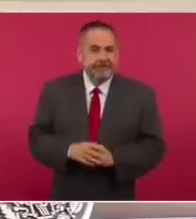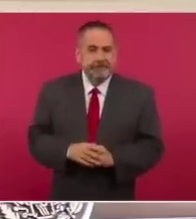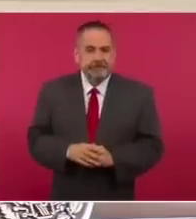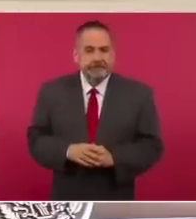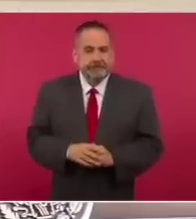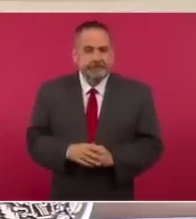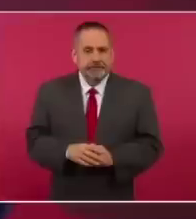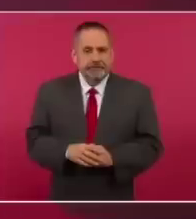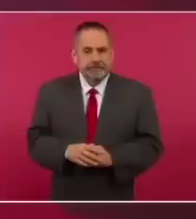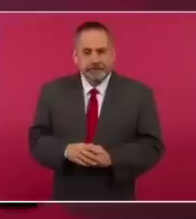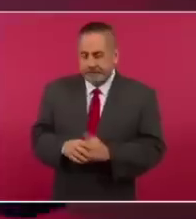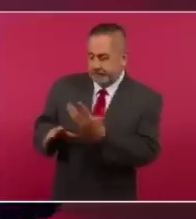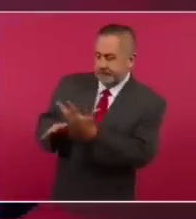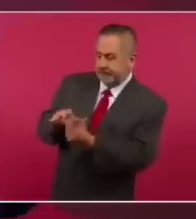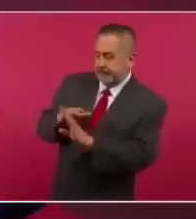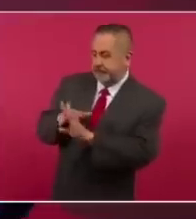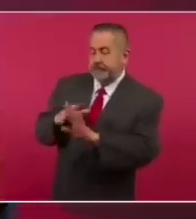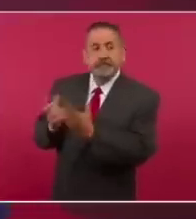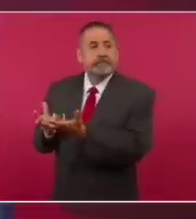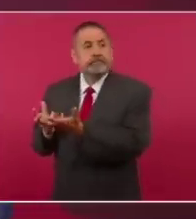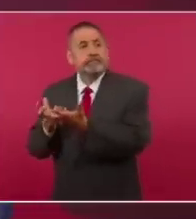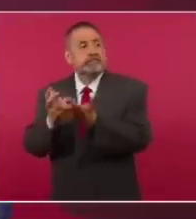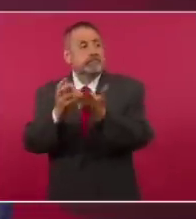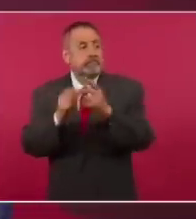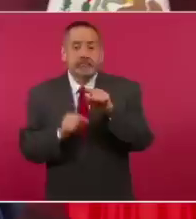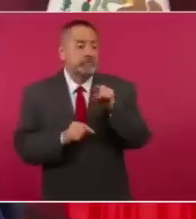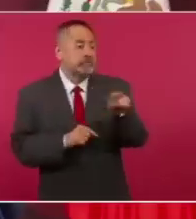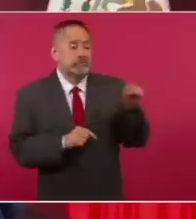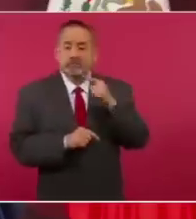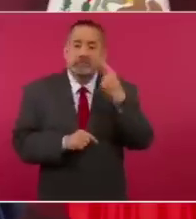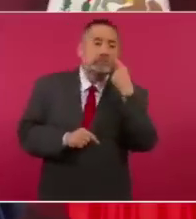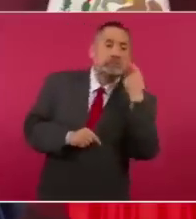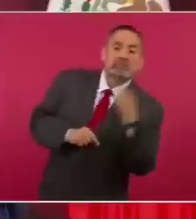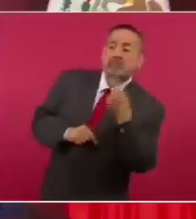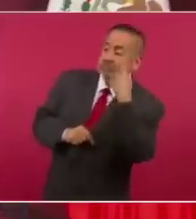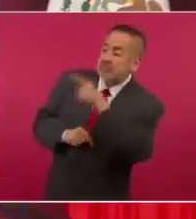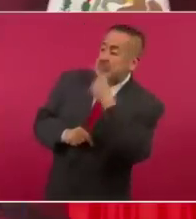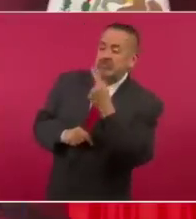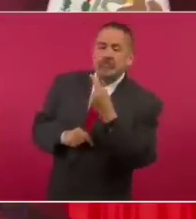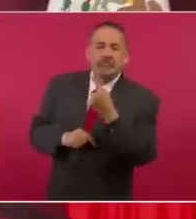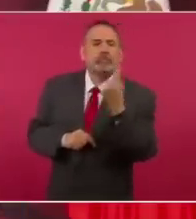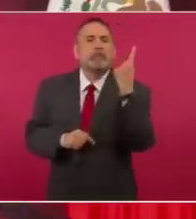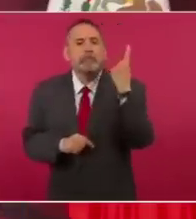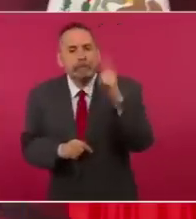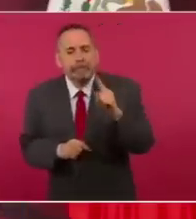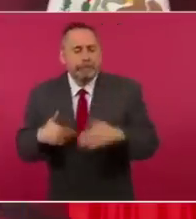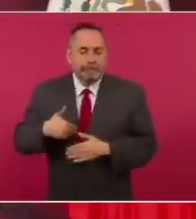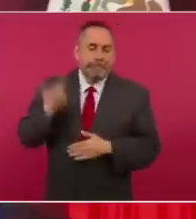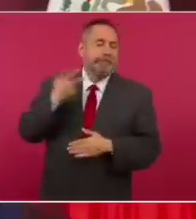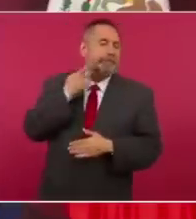el fenómeno migratorio con propósitos políticos o electorales. Esto que